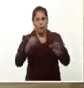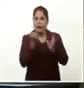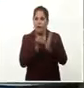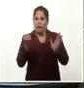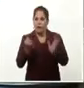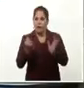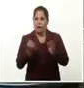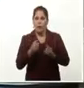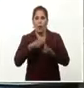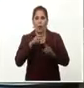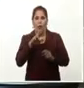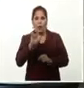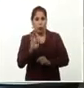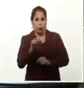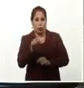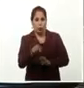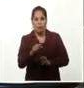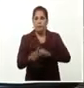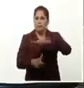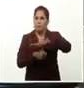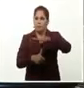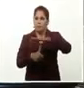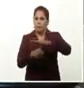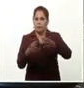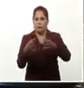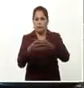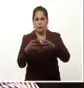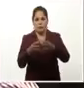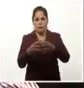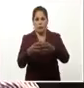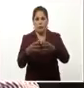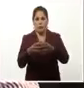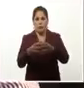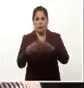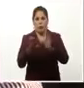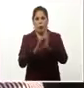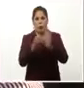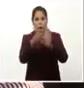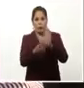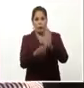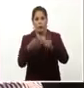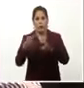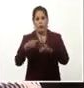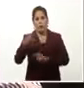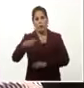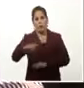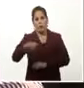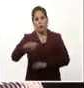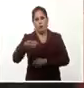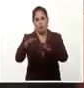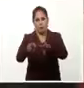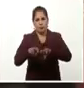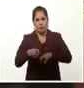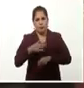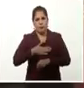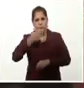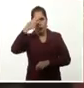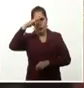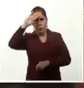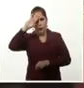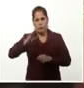José Luis Toledo Santander, presidente de la Comisión de Asuntos Constitucionales y Jurídicos del Parlamento. Veamos.